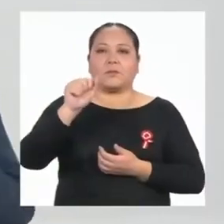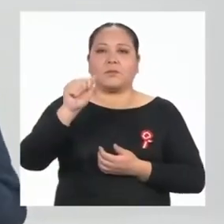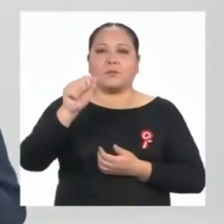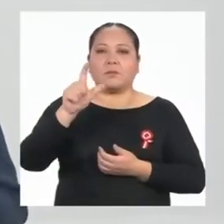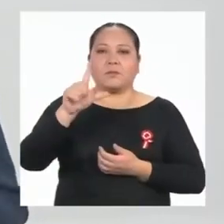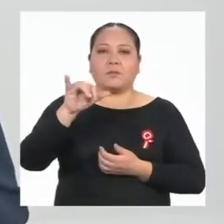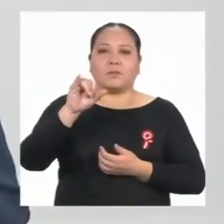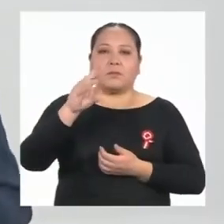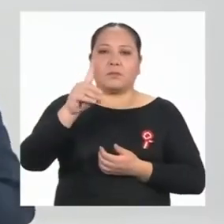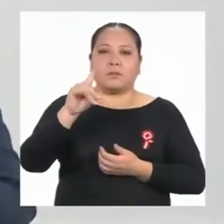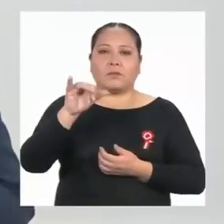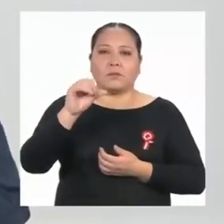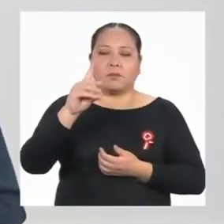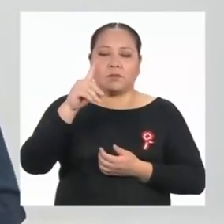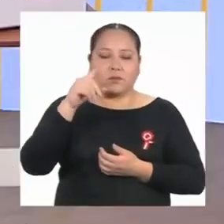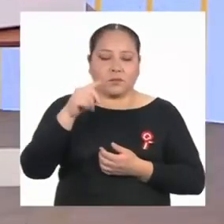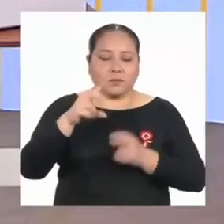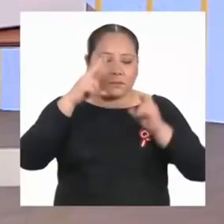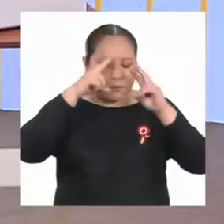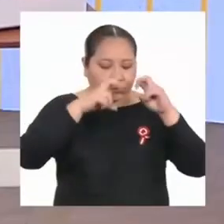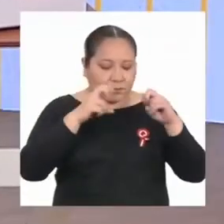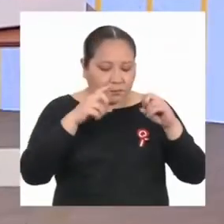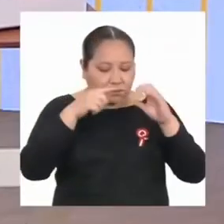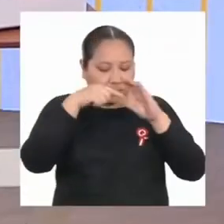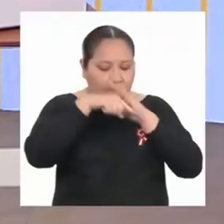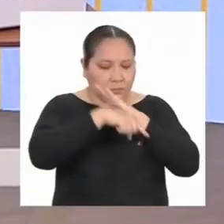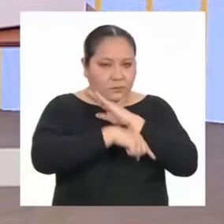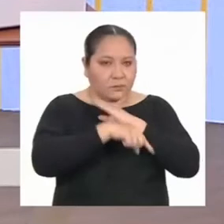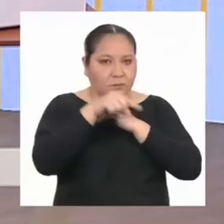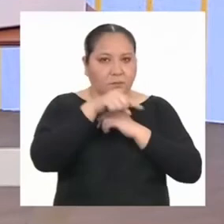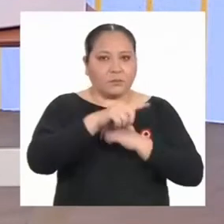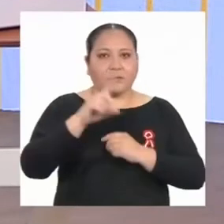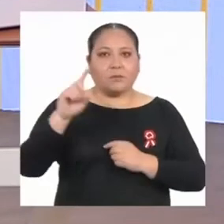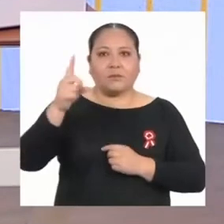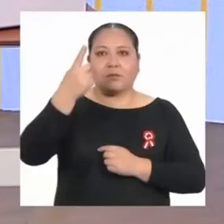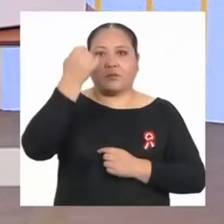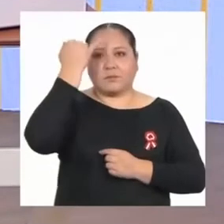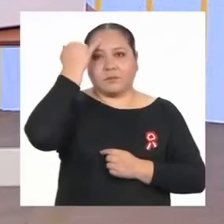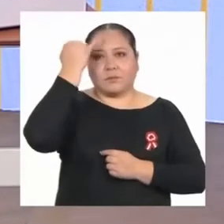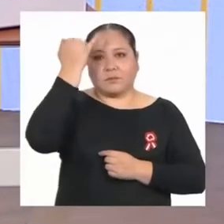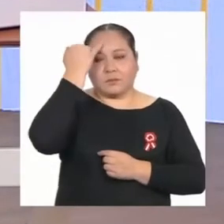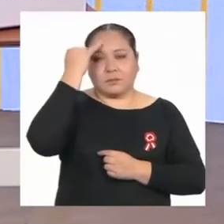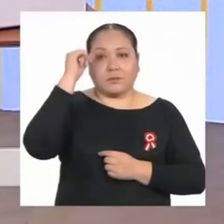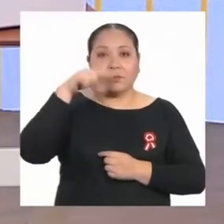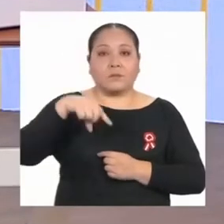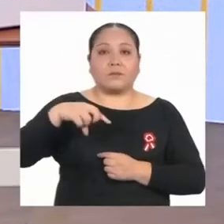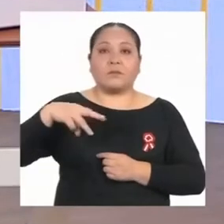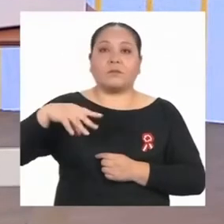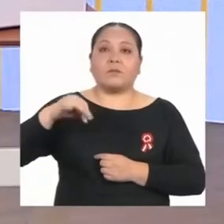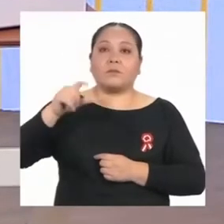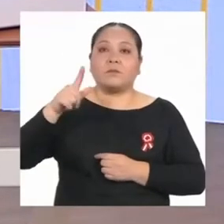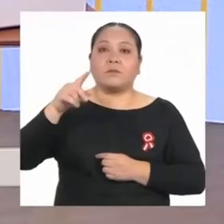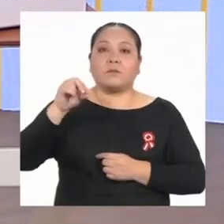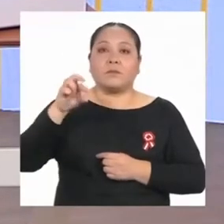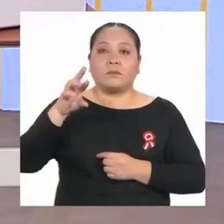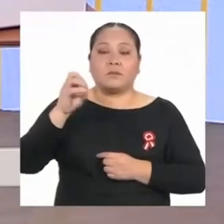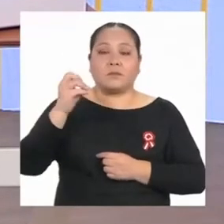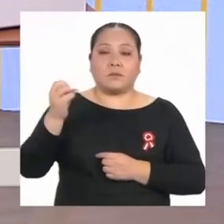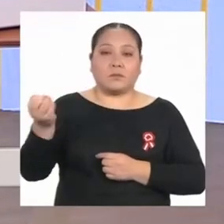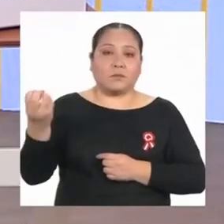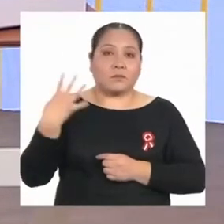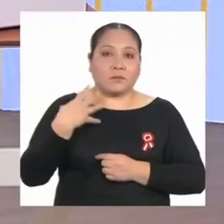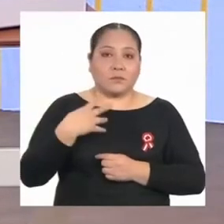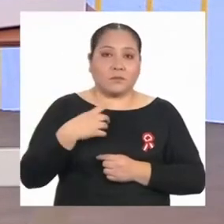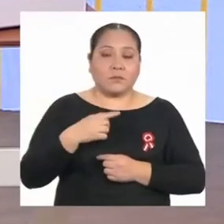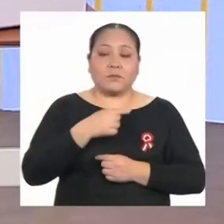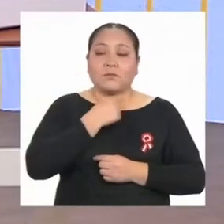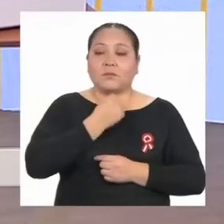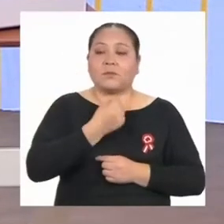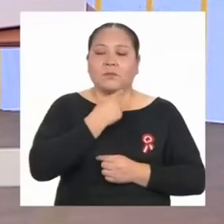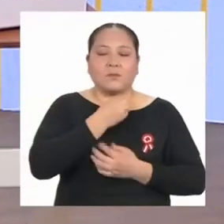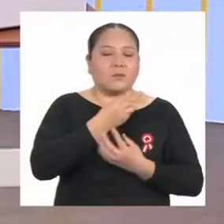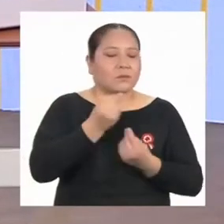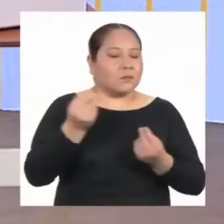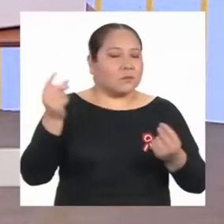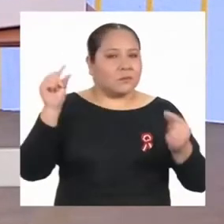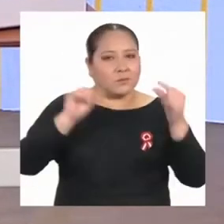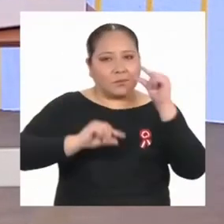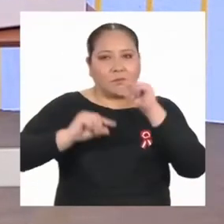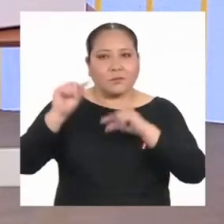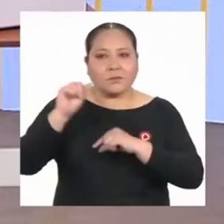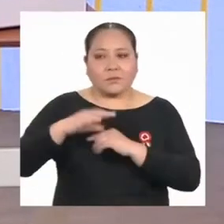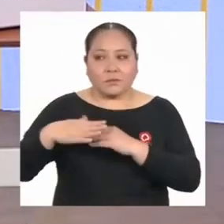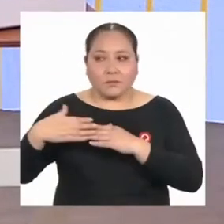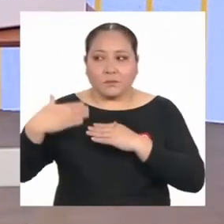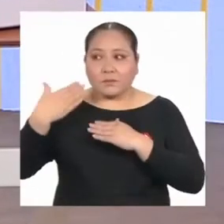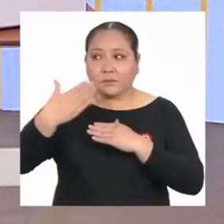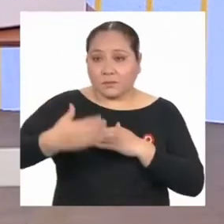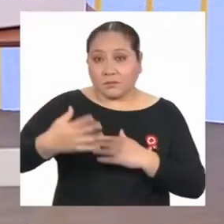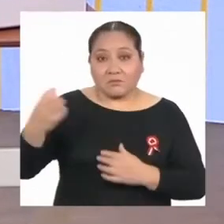poco más de profundidad. La primera idea que Milagros nos expresa es que le gusta mucho la química. Después